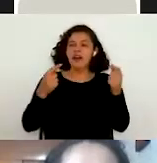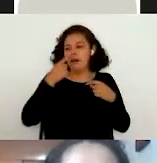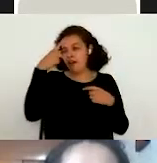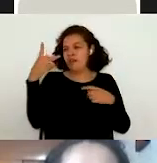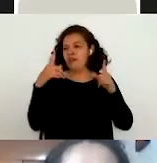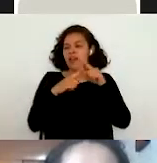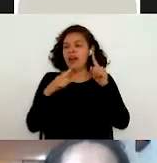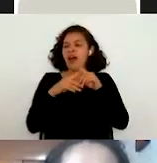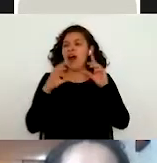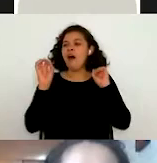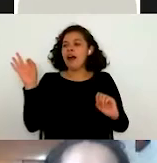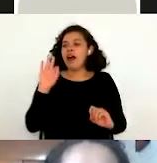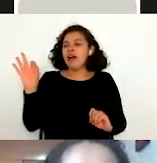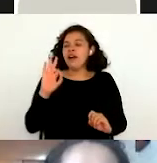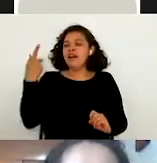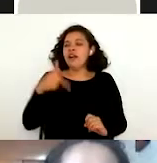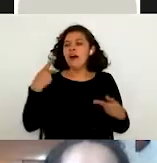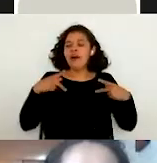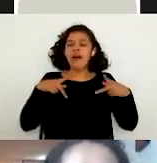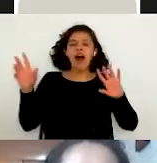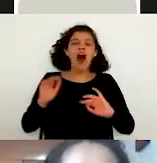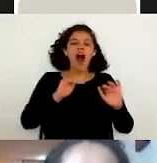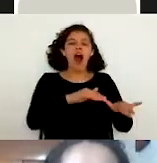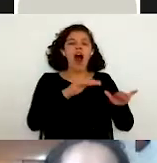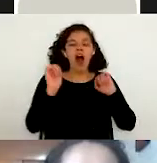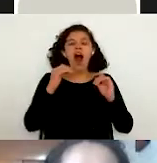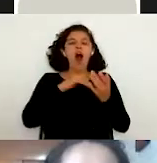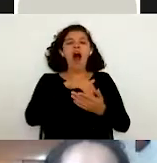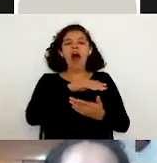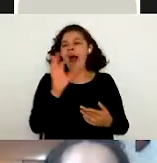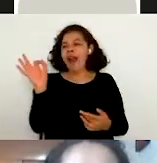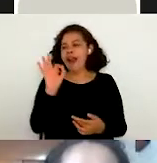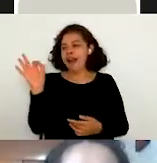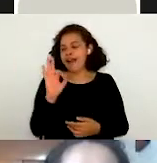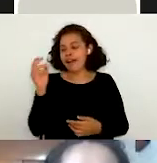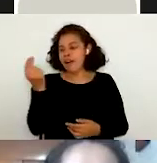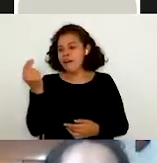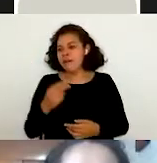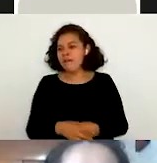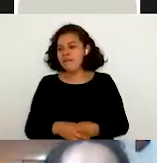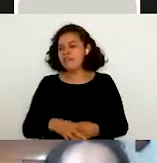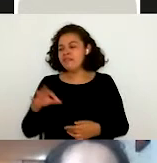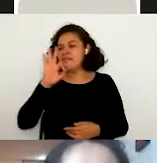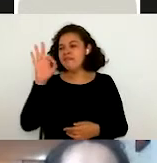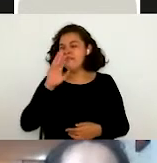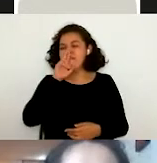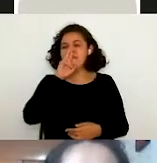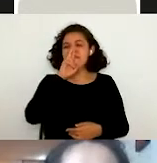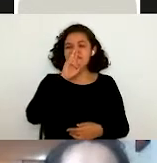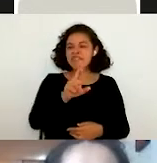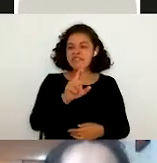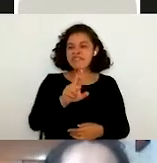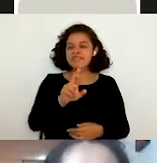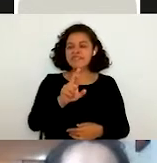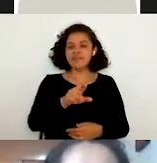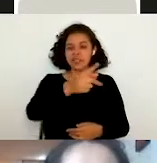vez es necesario mover ese personal, ¿no? Y también, por supuesto, les decía si la respuesta de la población es la esperada. Y